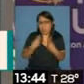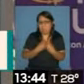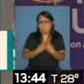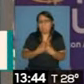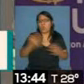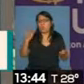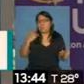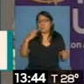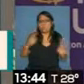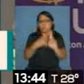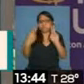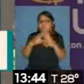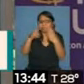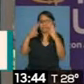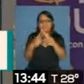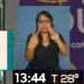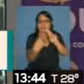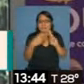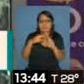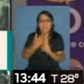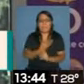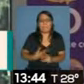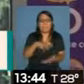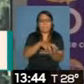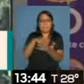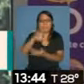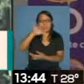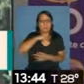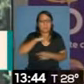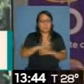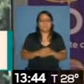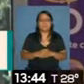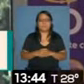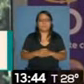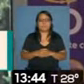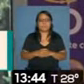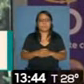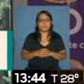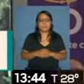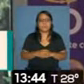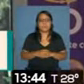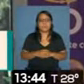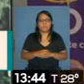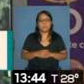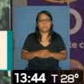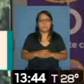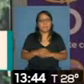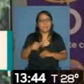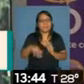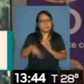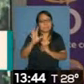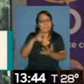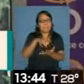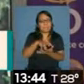de encuentros con empresarios de la provincia. Fueron más